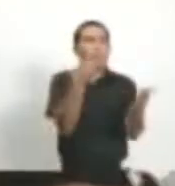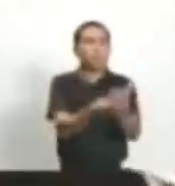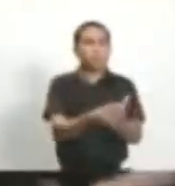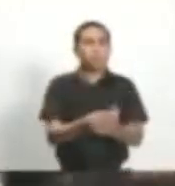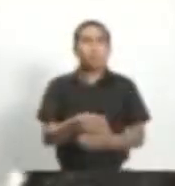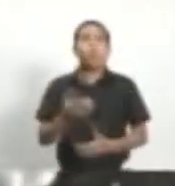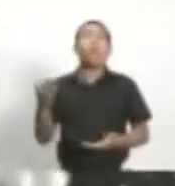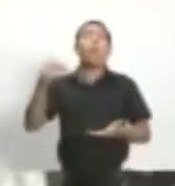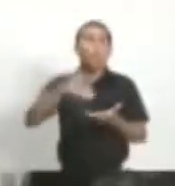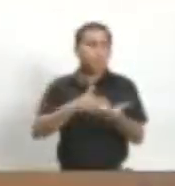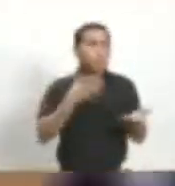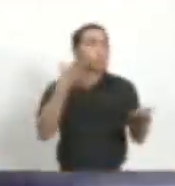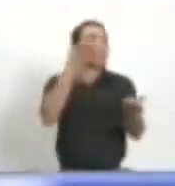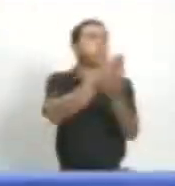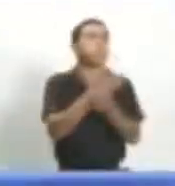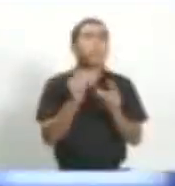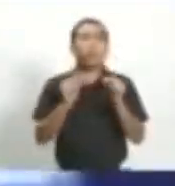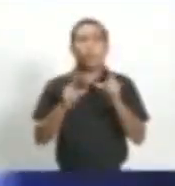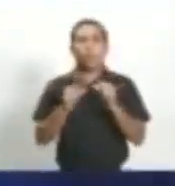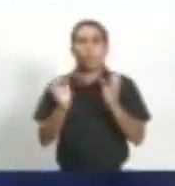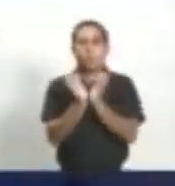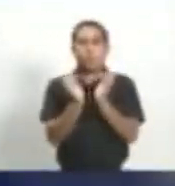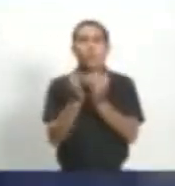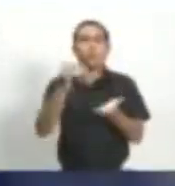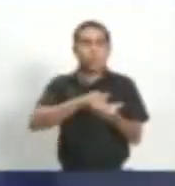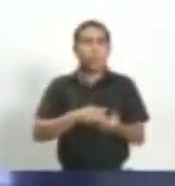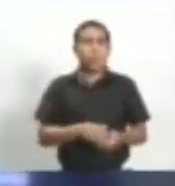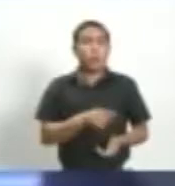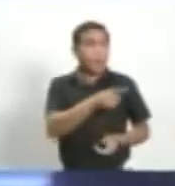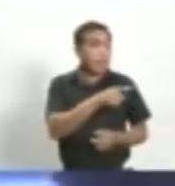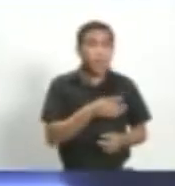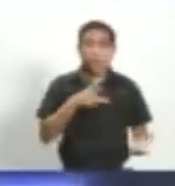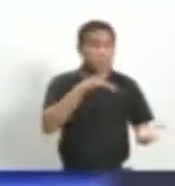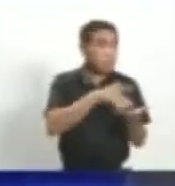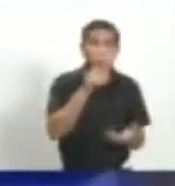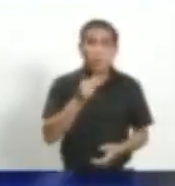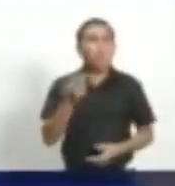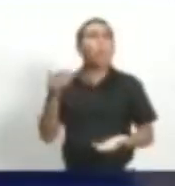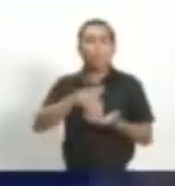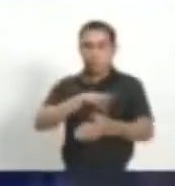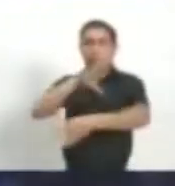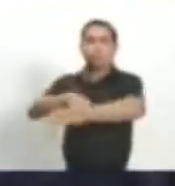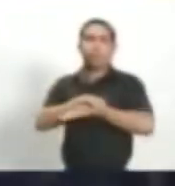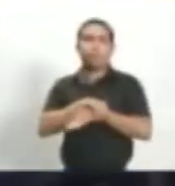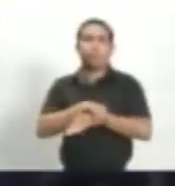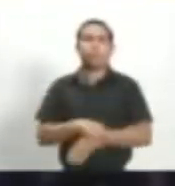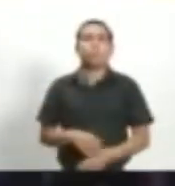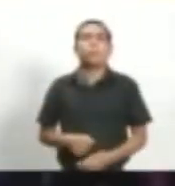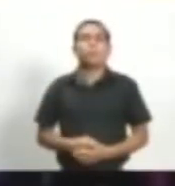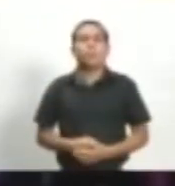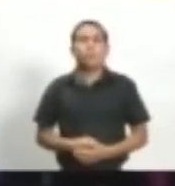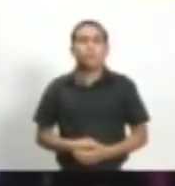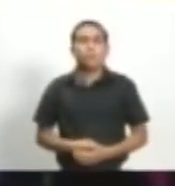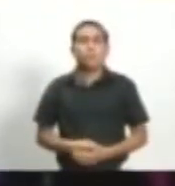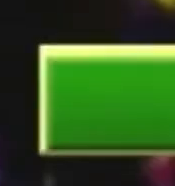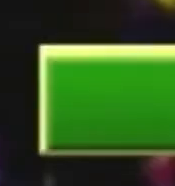a presentarse el 11 de mayo en la corte. Si no lo hace, quedará nuevamente arrestado.